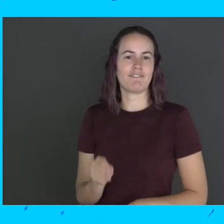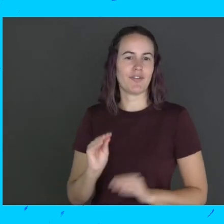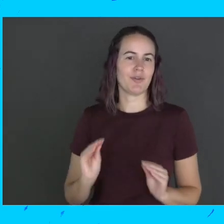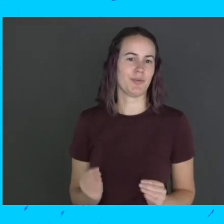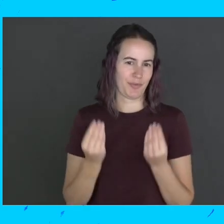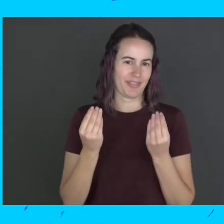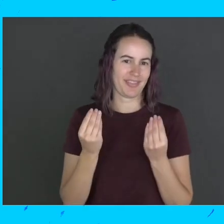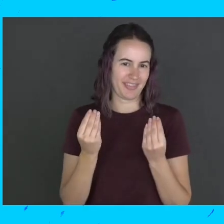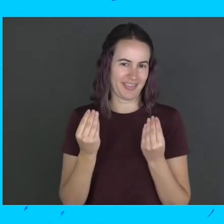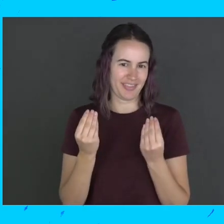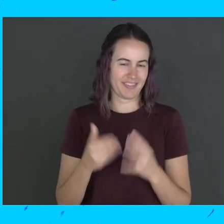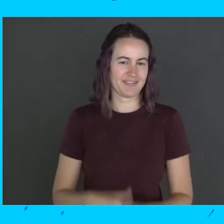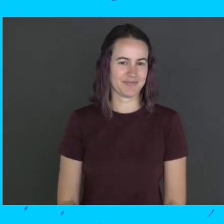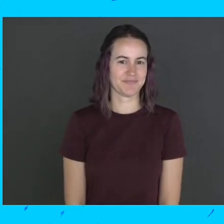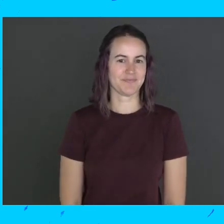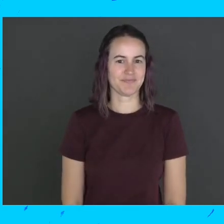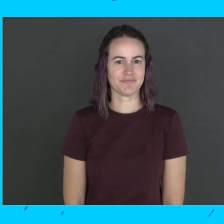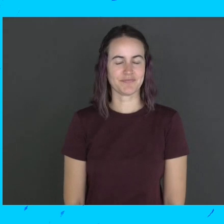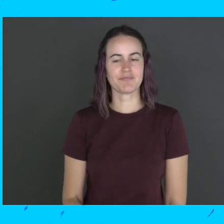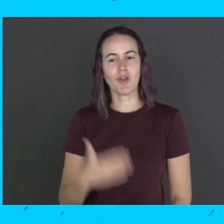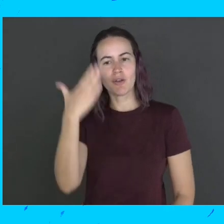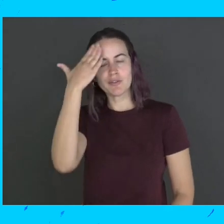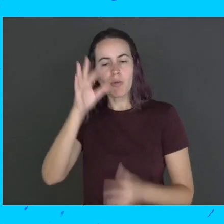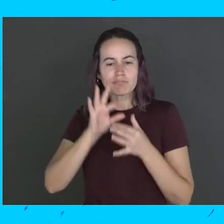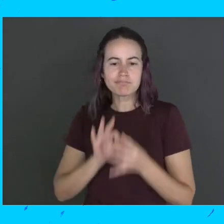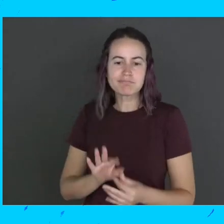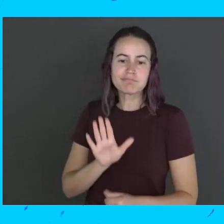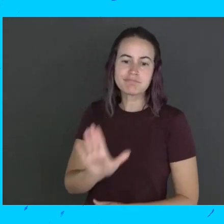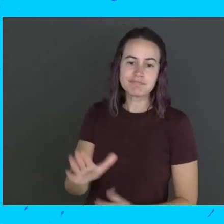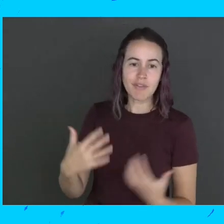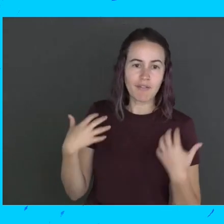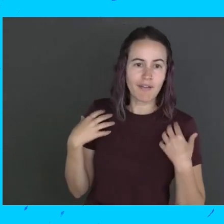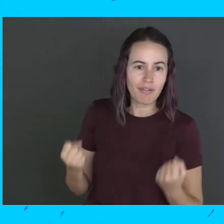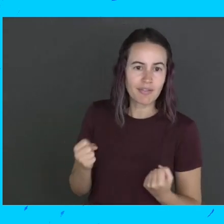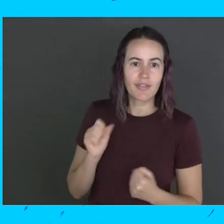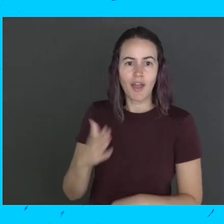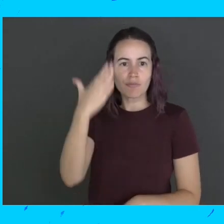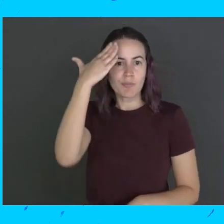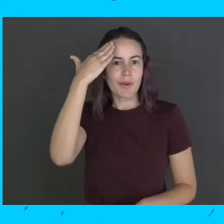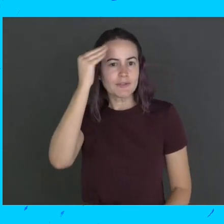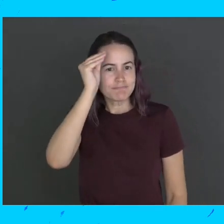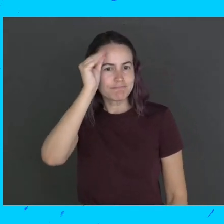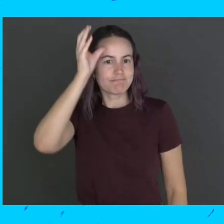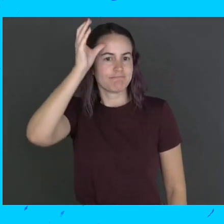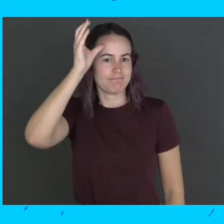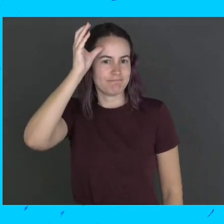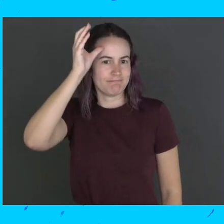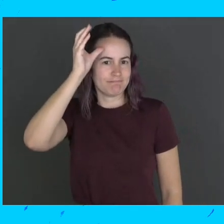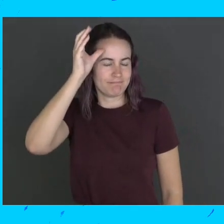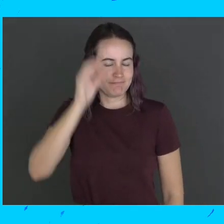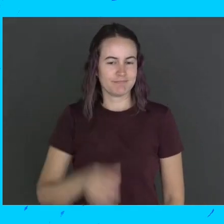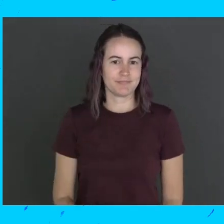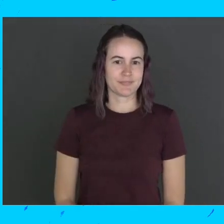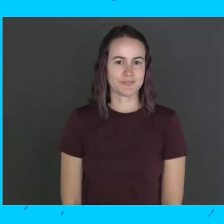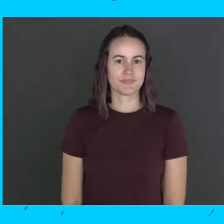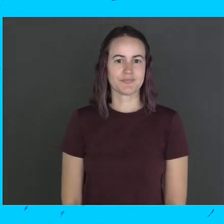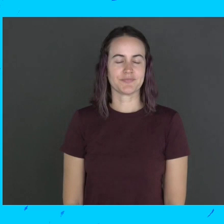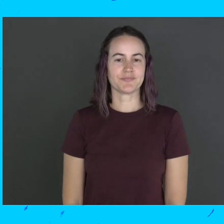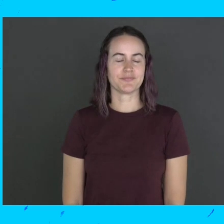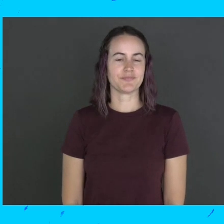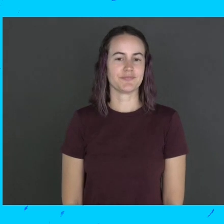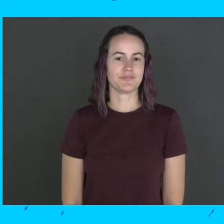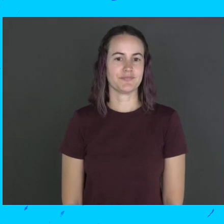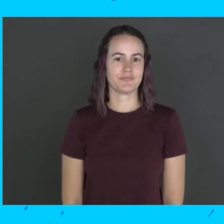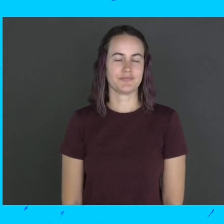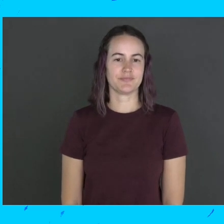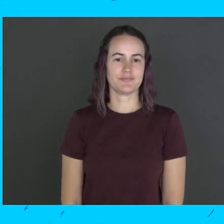este logro increíble para estar juntos en el lanzamiento de esta estrategia